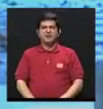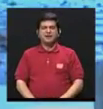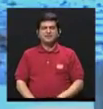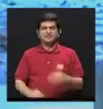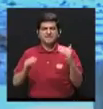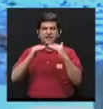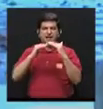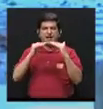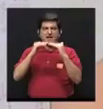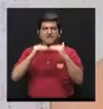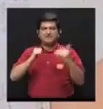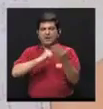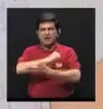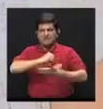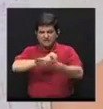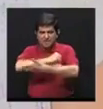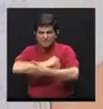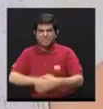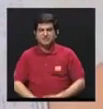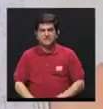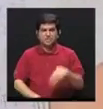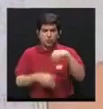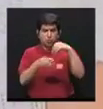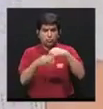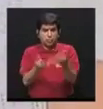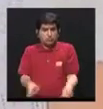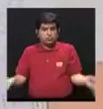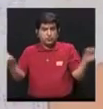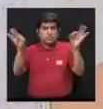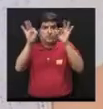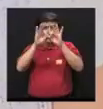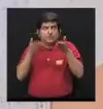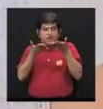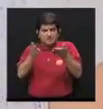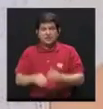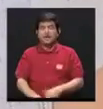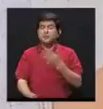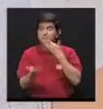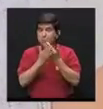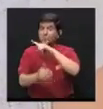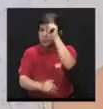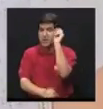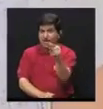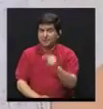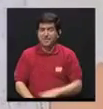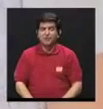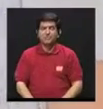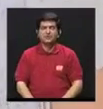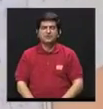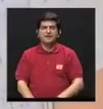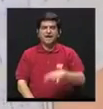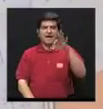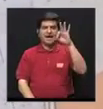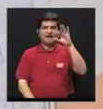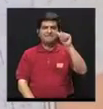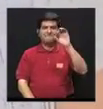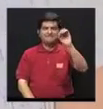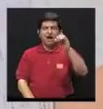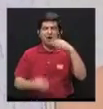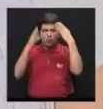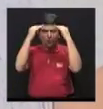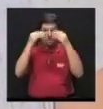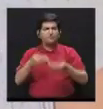para generar ese aporte tan grande? Qué bueno, además, que lo preguntas, porque, por ejemplo, la FAO acaba de sacar un informe, no hace mucho, en